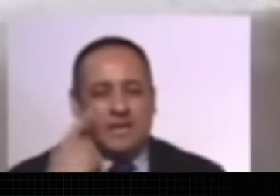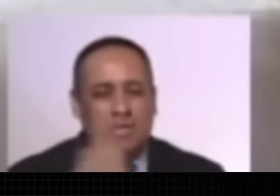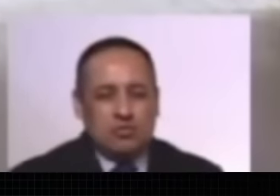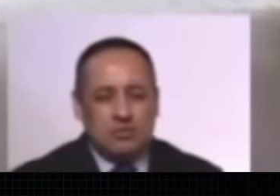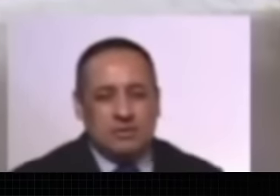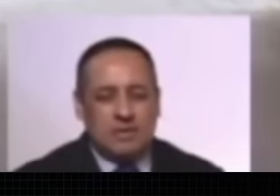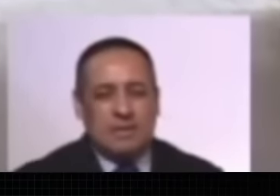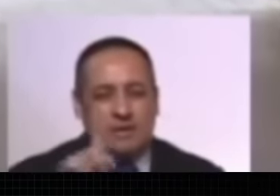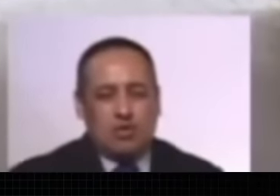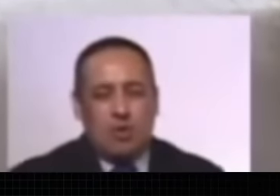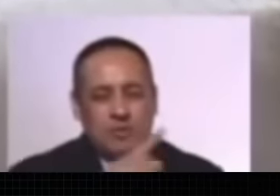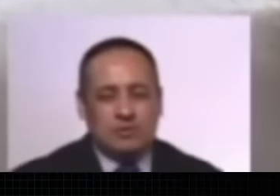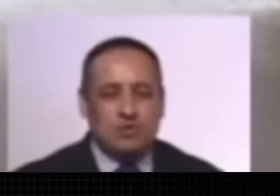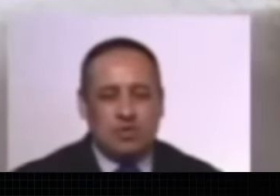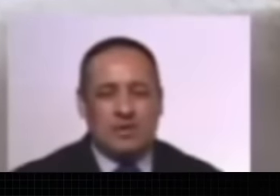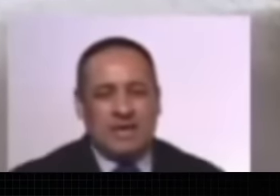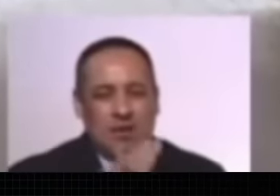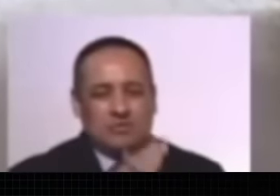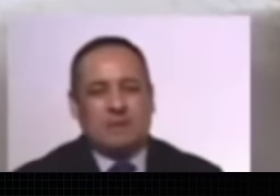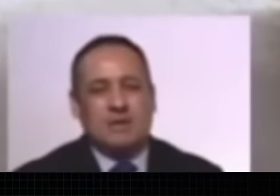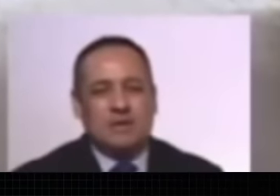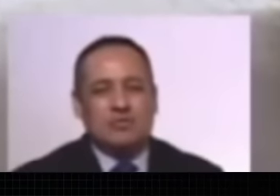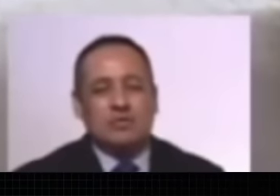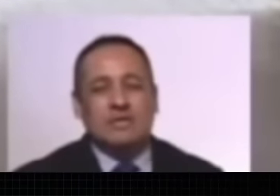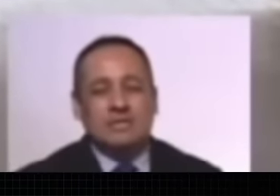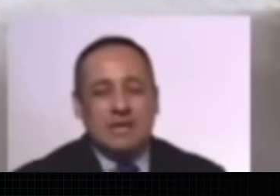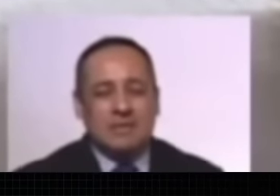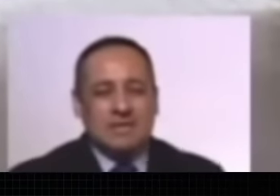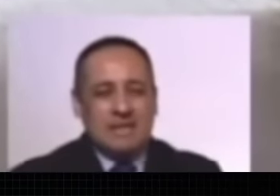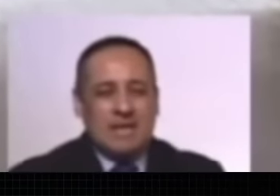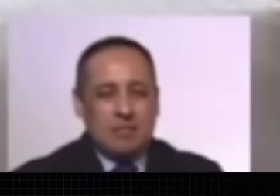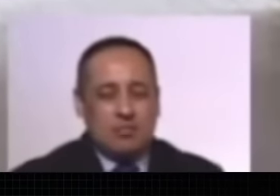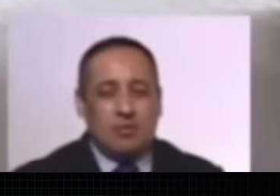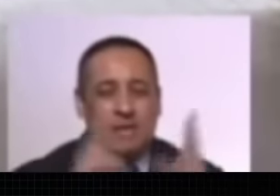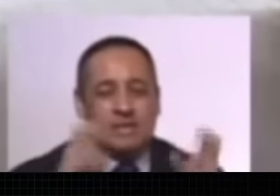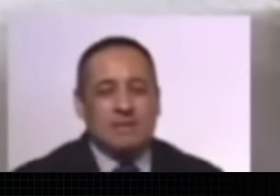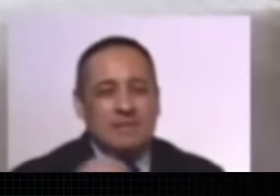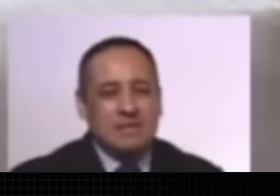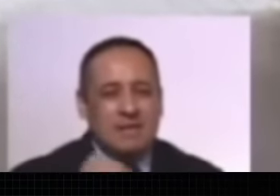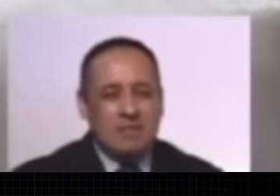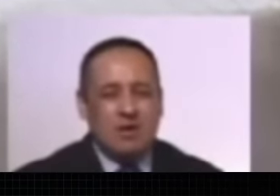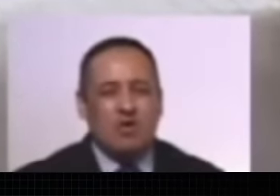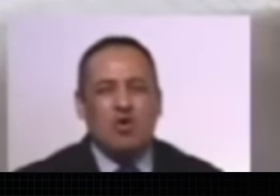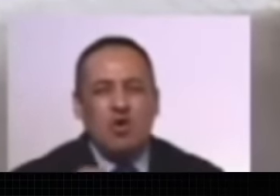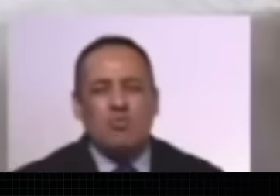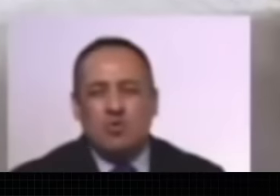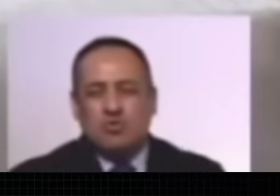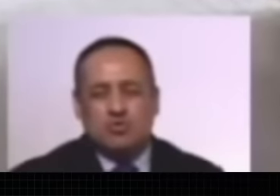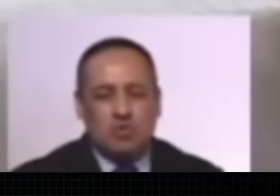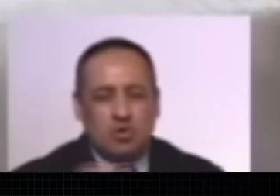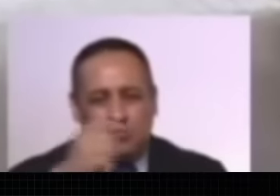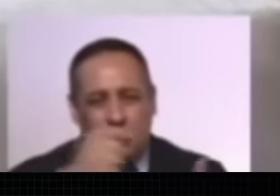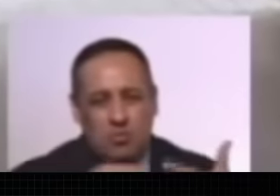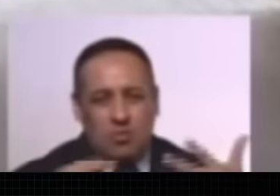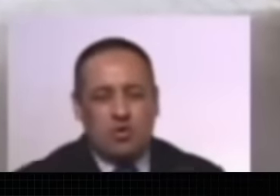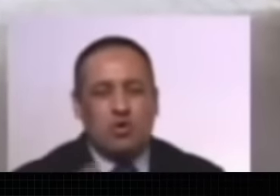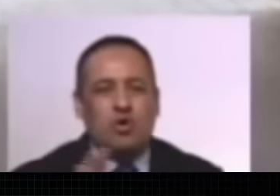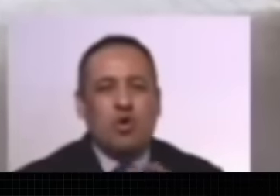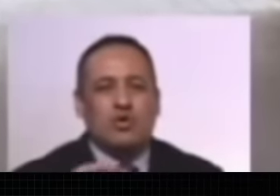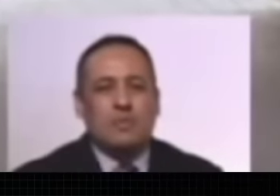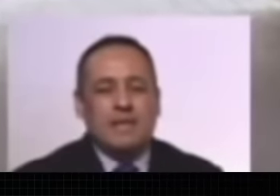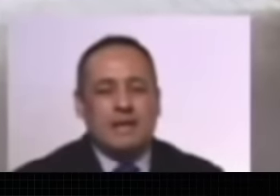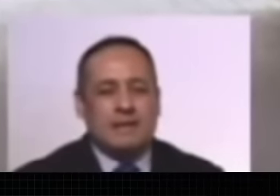delitos de omisión, rehusamiento y demora de actos funcionales, todos tipificados en el Código